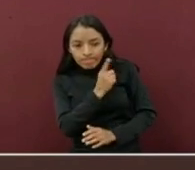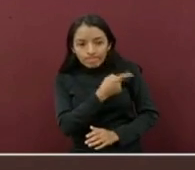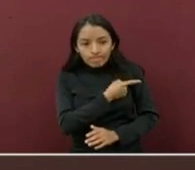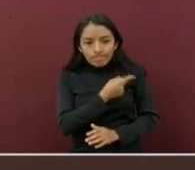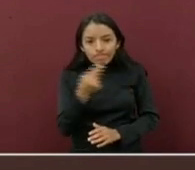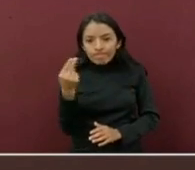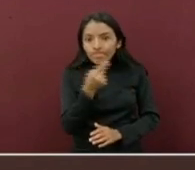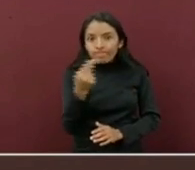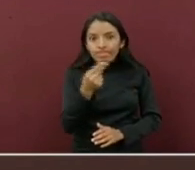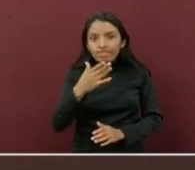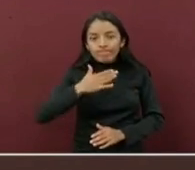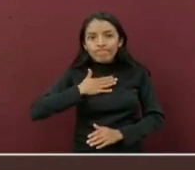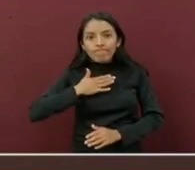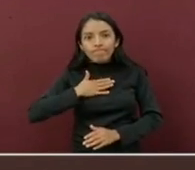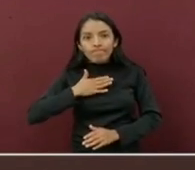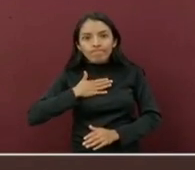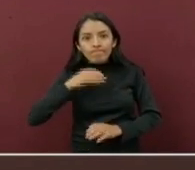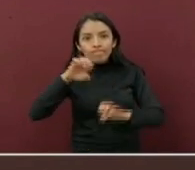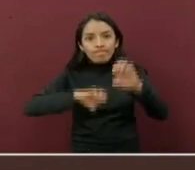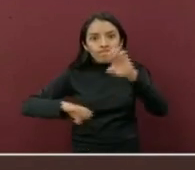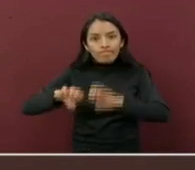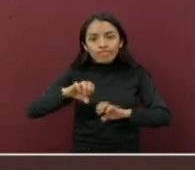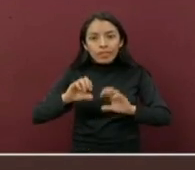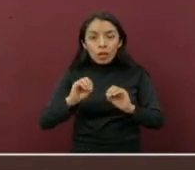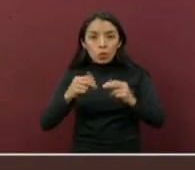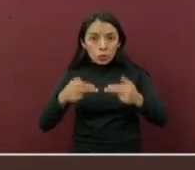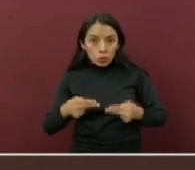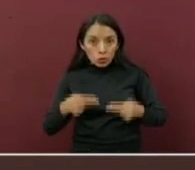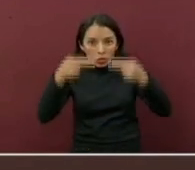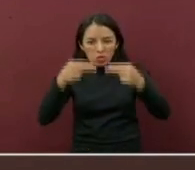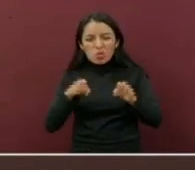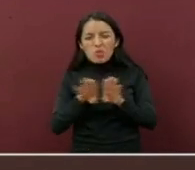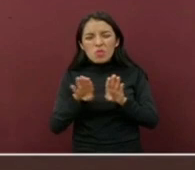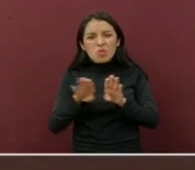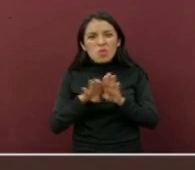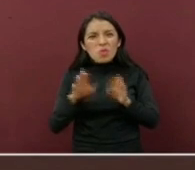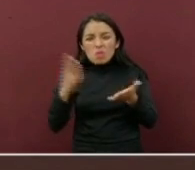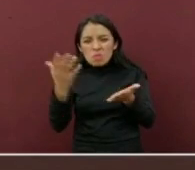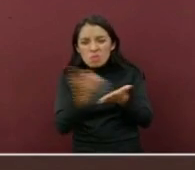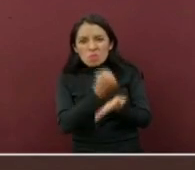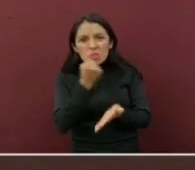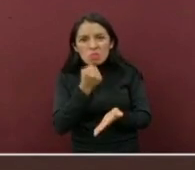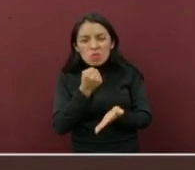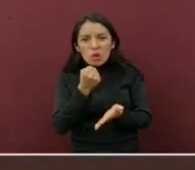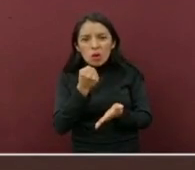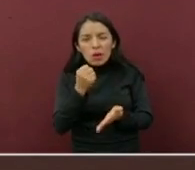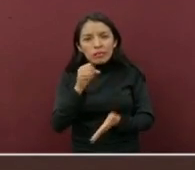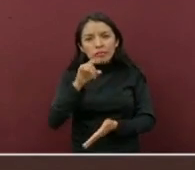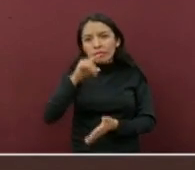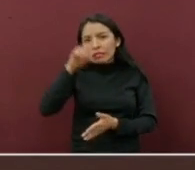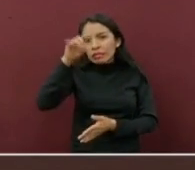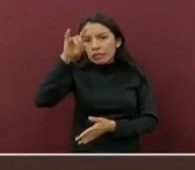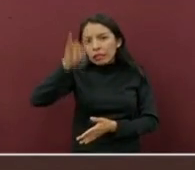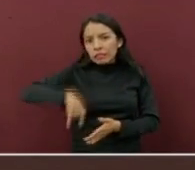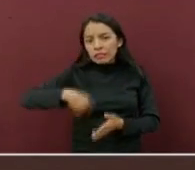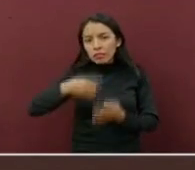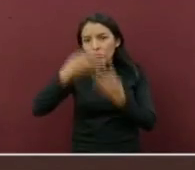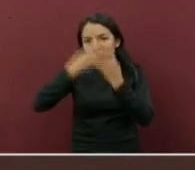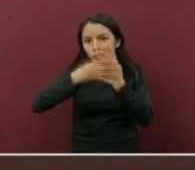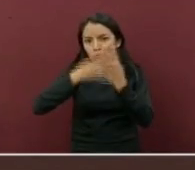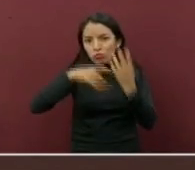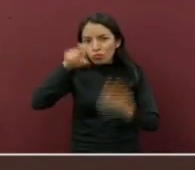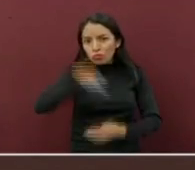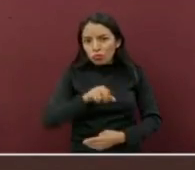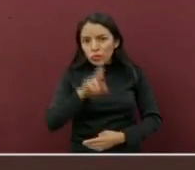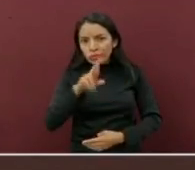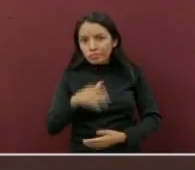cumplir su establecimiento o cómo tramitar su cartel con código qr lo invito a que